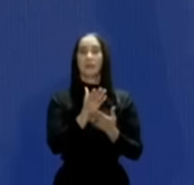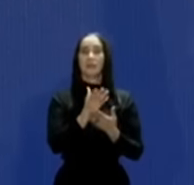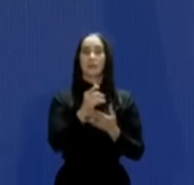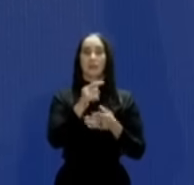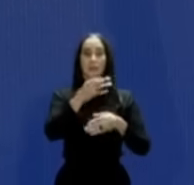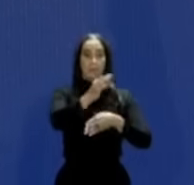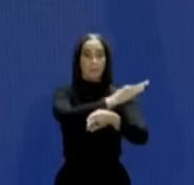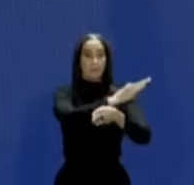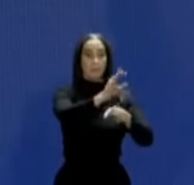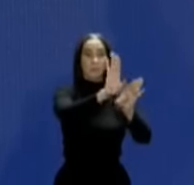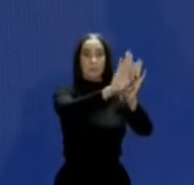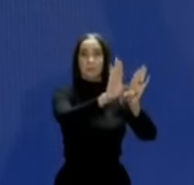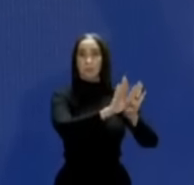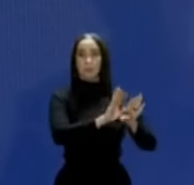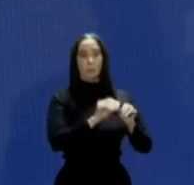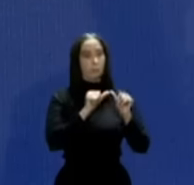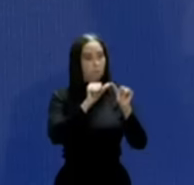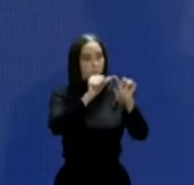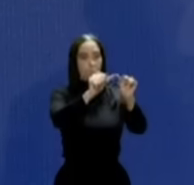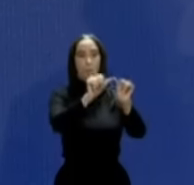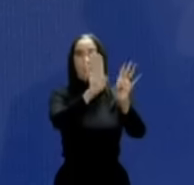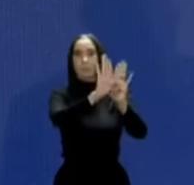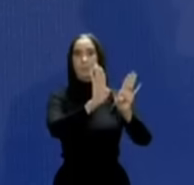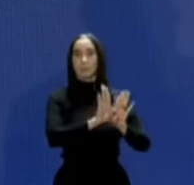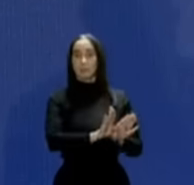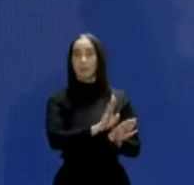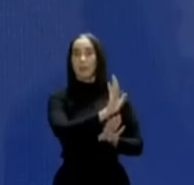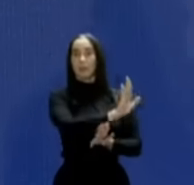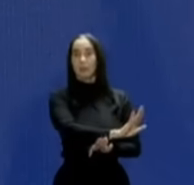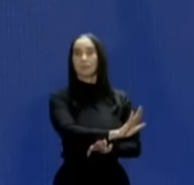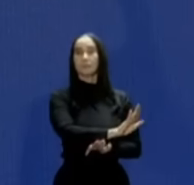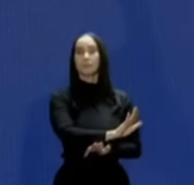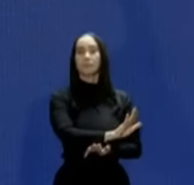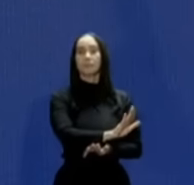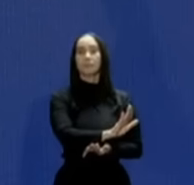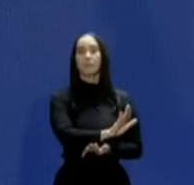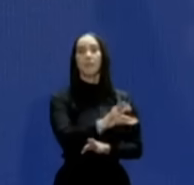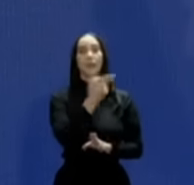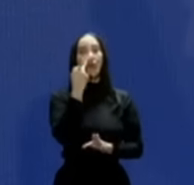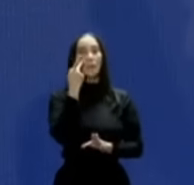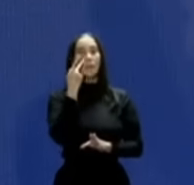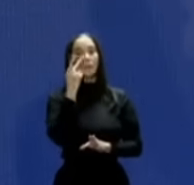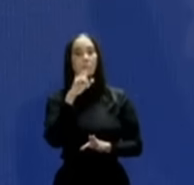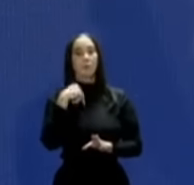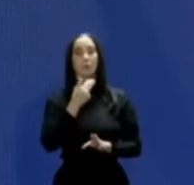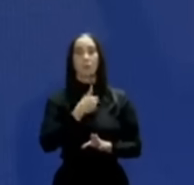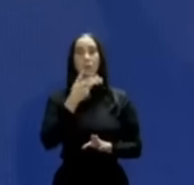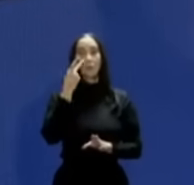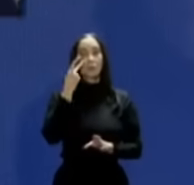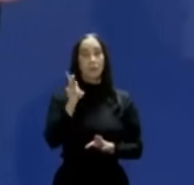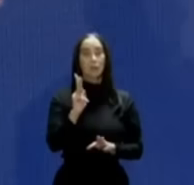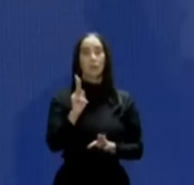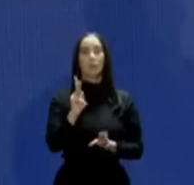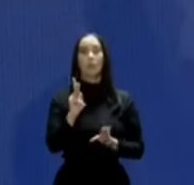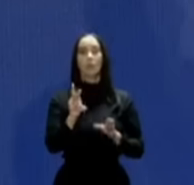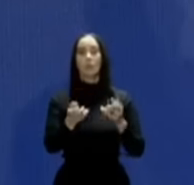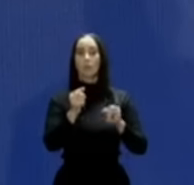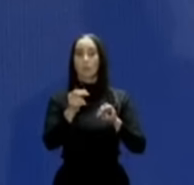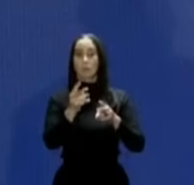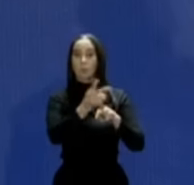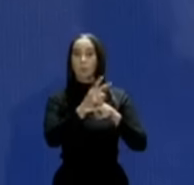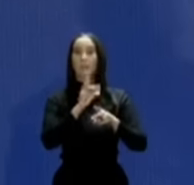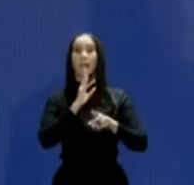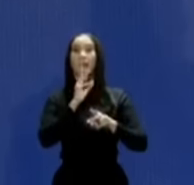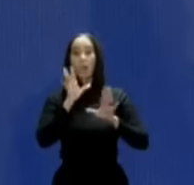la frontera cerrada, va a seguir cerrada hasta nosotros lo consideremos conveniente, podamos salvar el